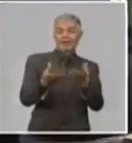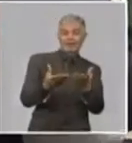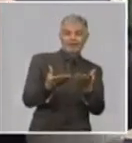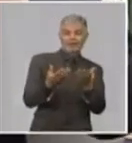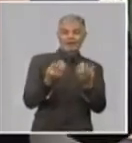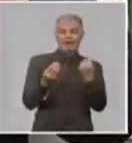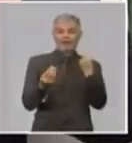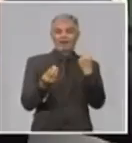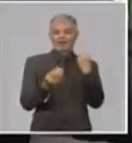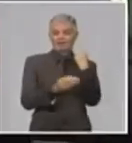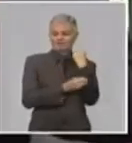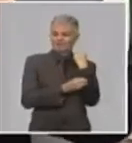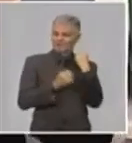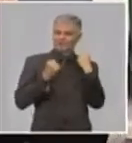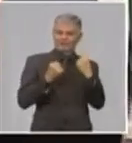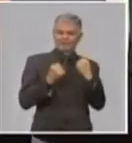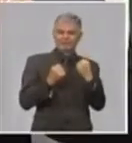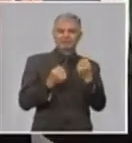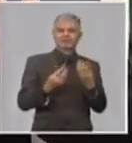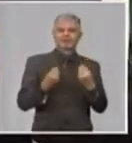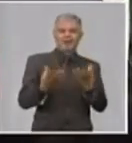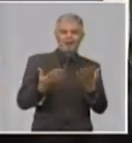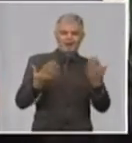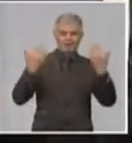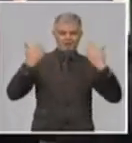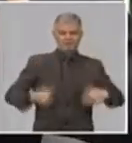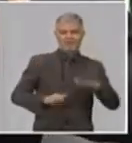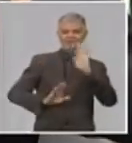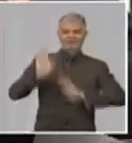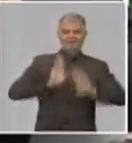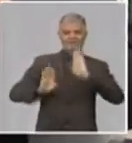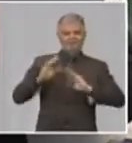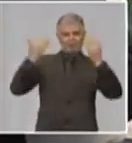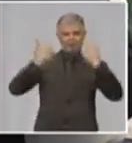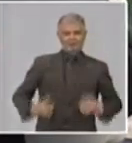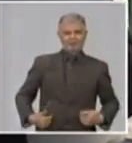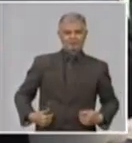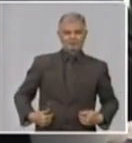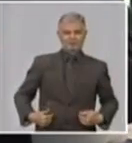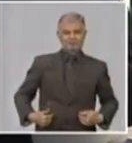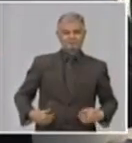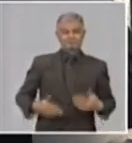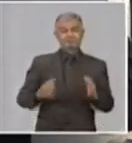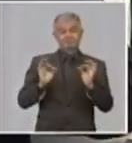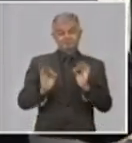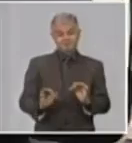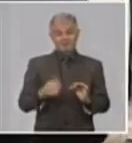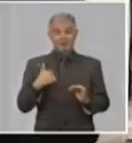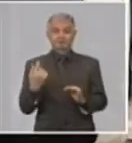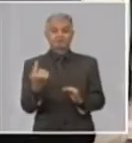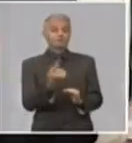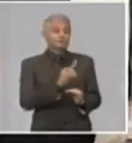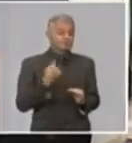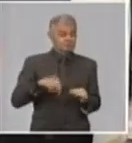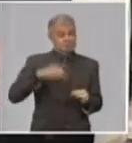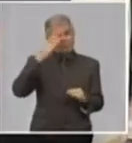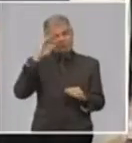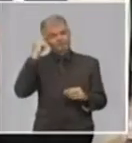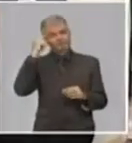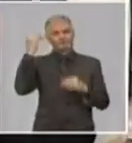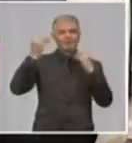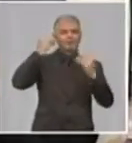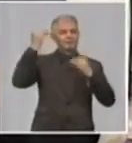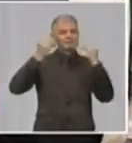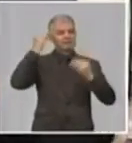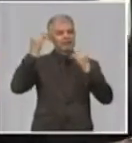de la potente inmunoestimulación del sistema inmune innato. Entonces, bueno, nosotros pensamos, hemos